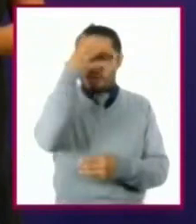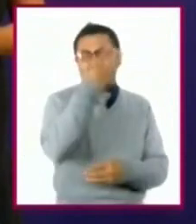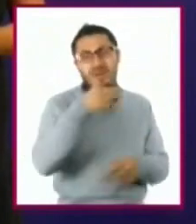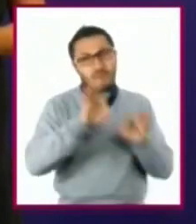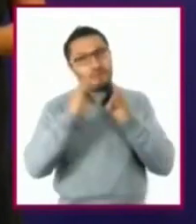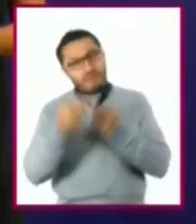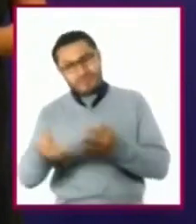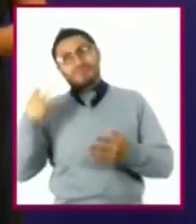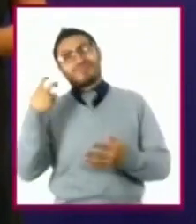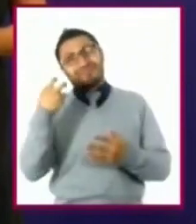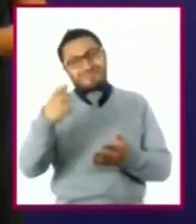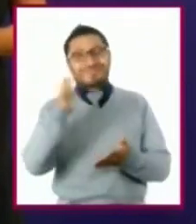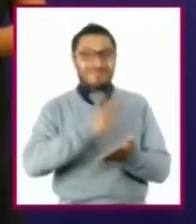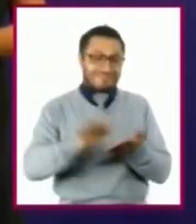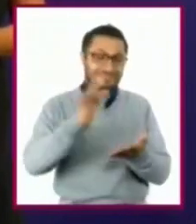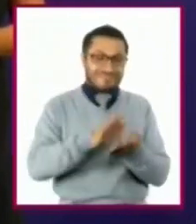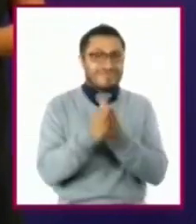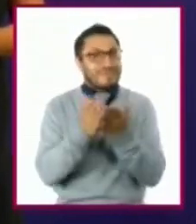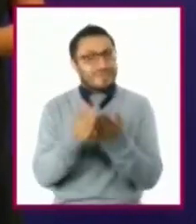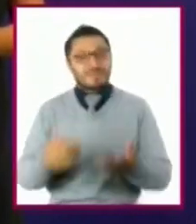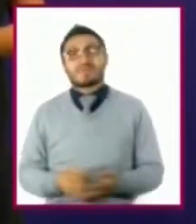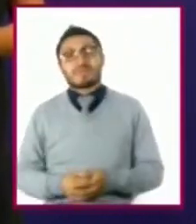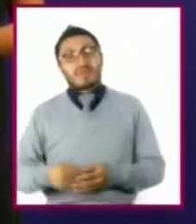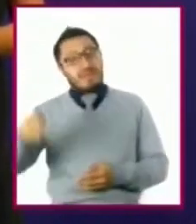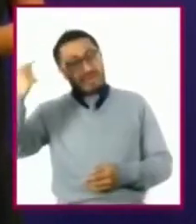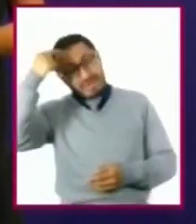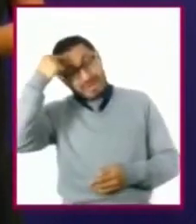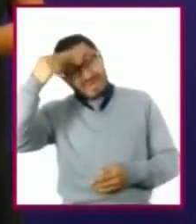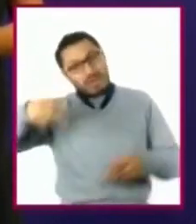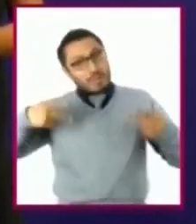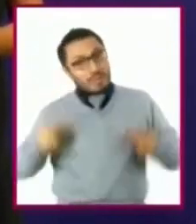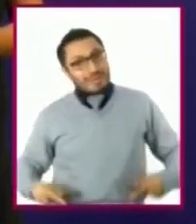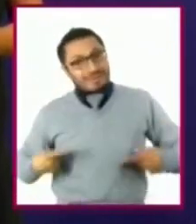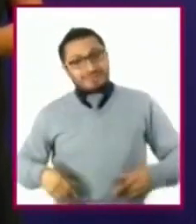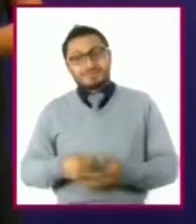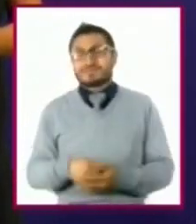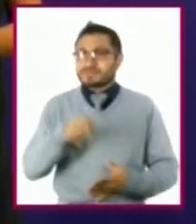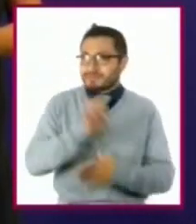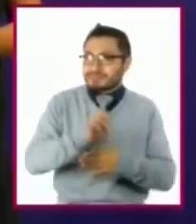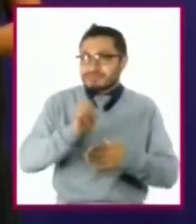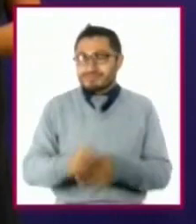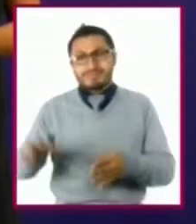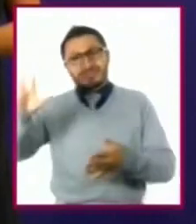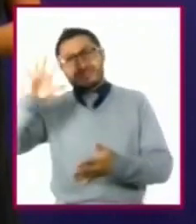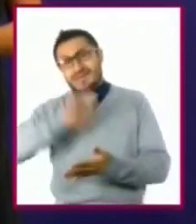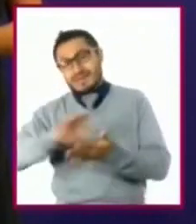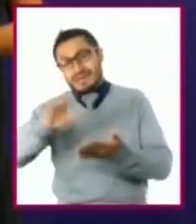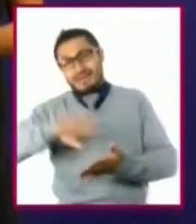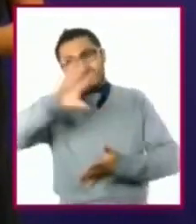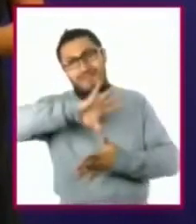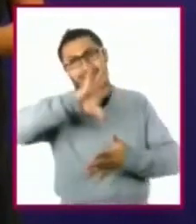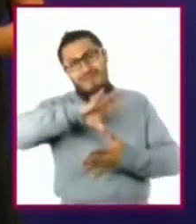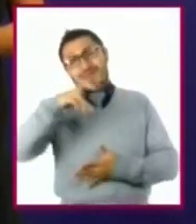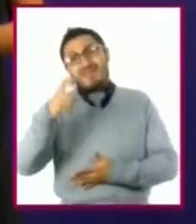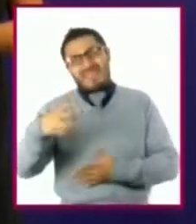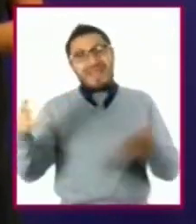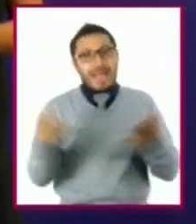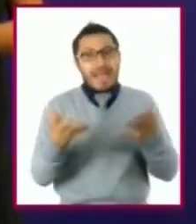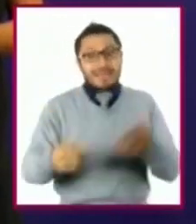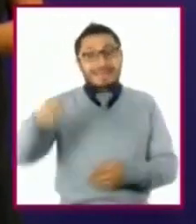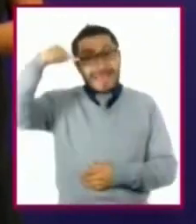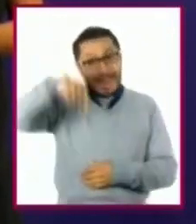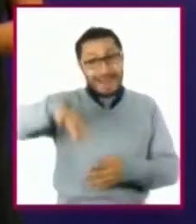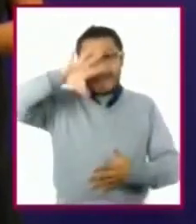de la creatividad humana. Entonces, tenemos que la literatura latinoamericana contemporánea es aquella creada en